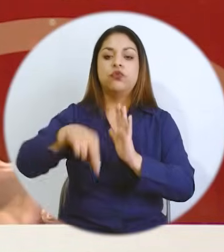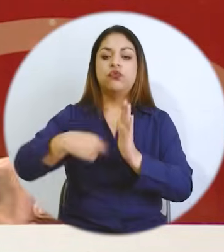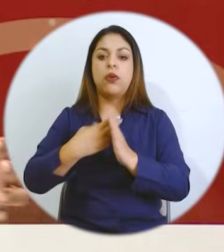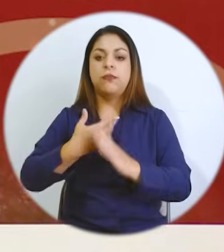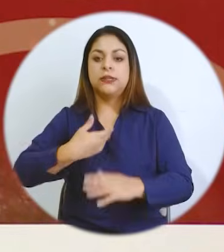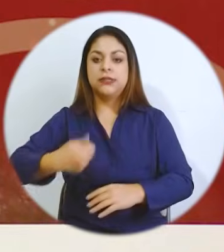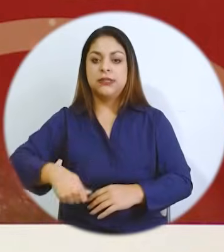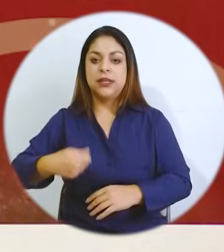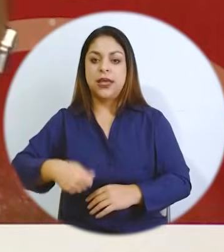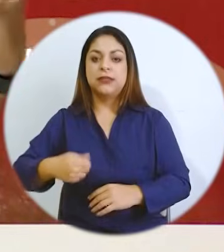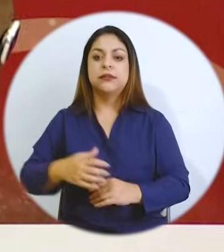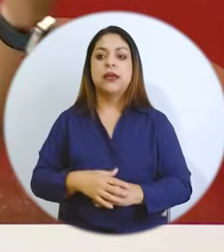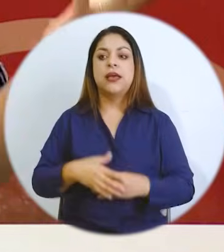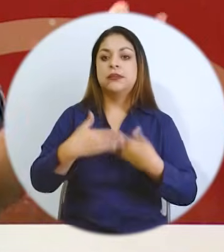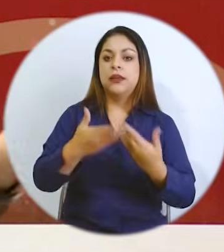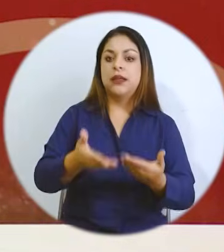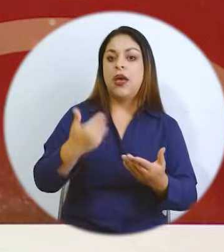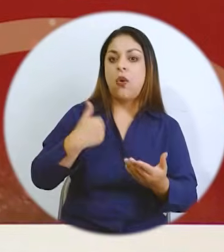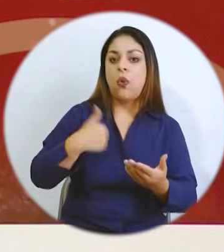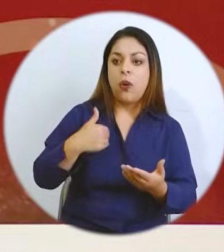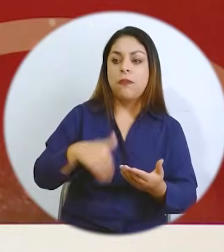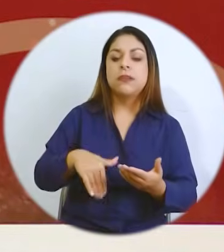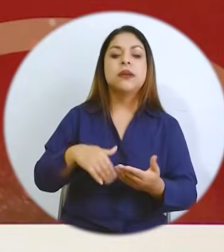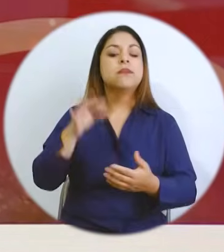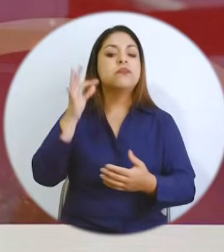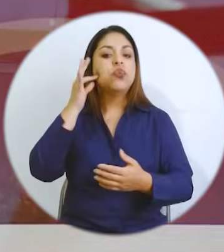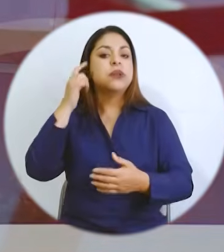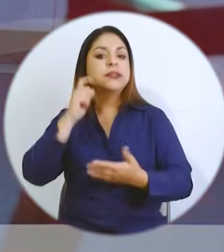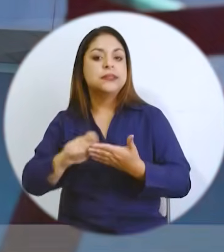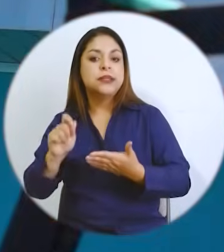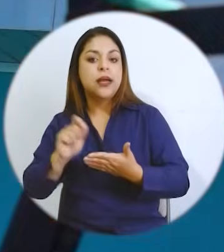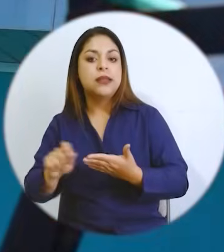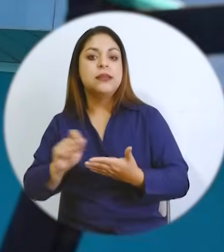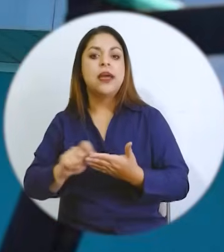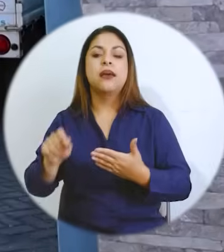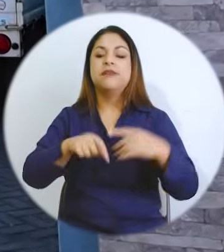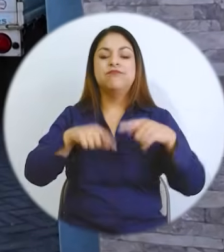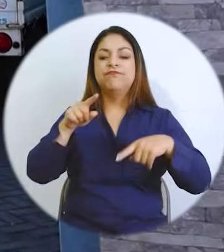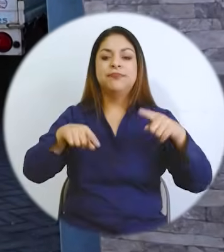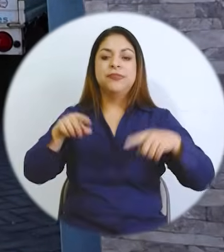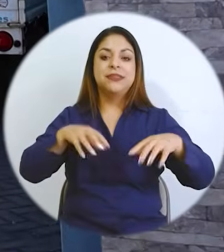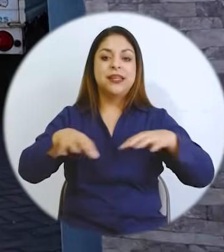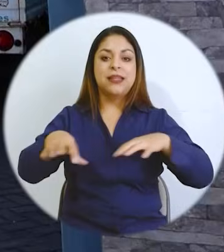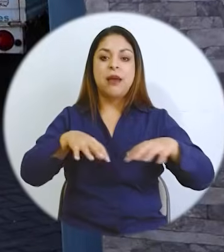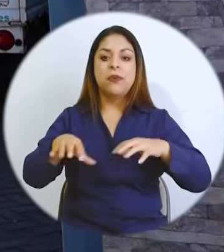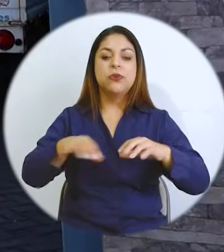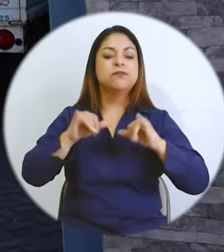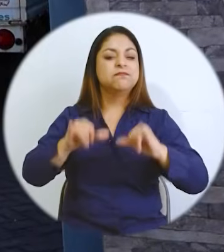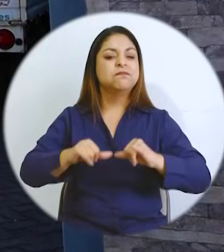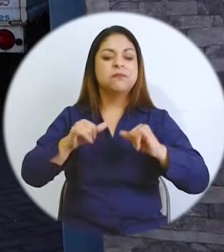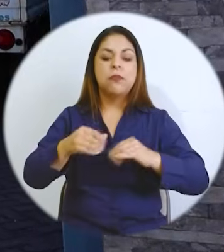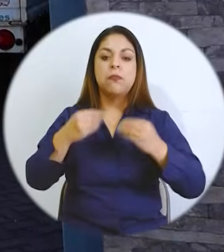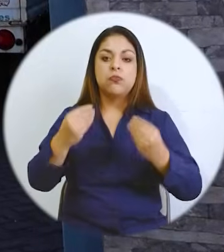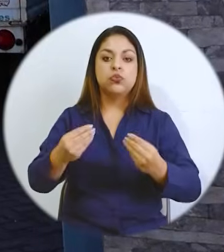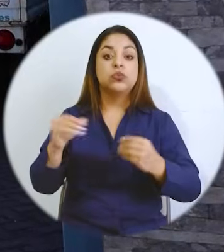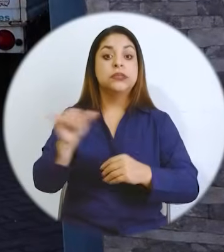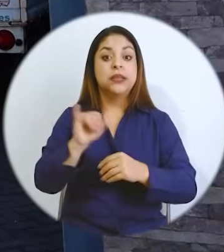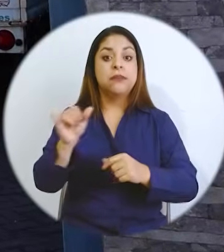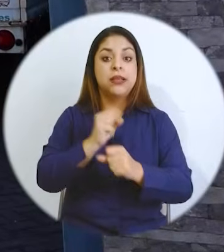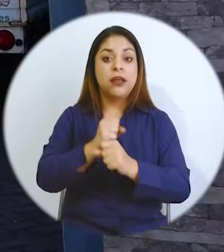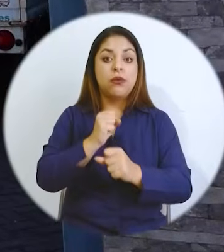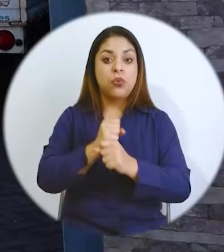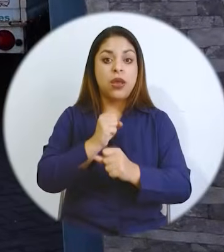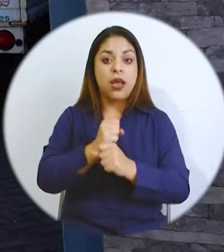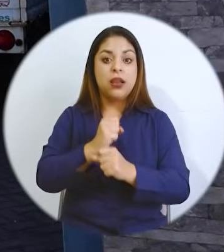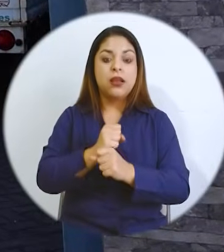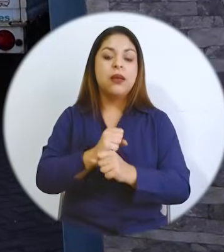de presidencia mayoritariamente se lo asignan a un hombre, la mujer va para la secretaría, ¿verdad? Y ese tipo de dinámicas que persisten muchísimo, y a